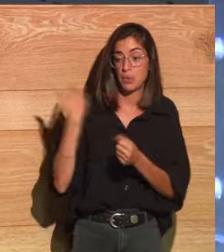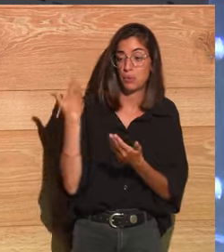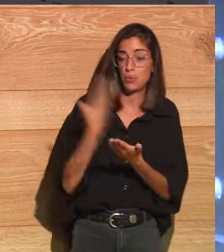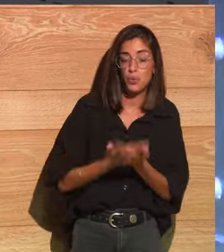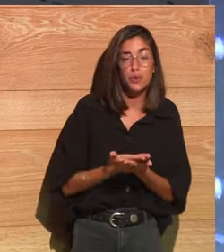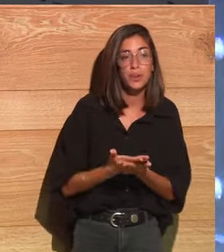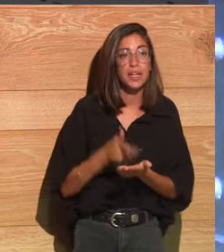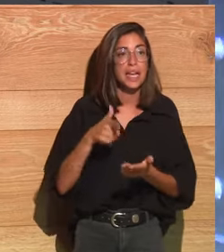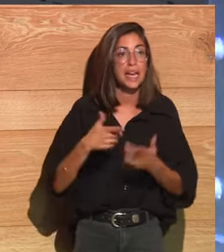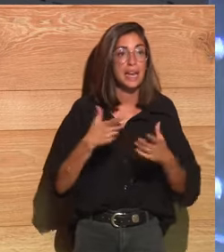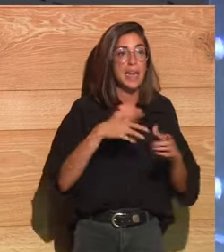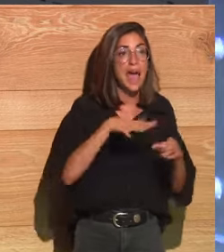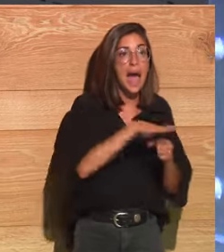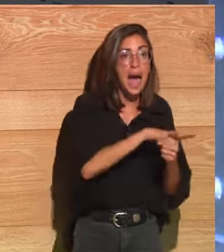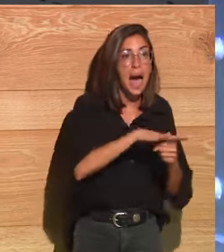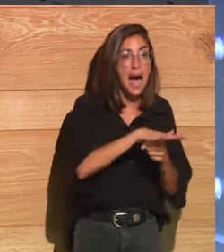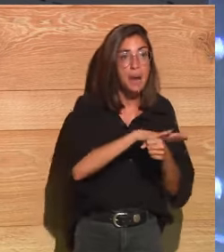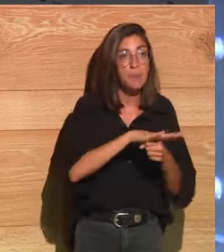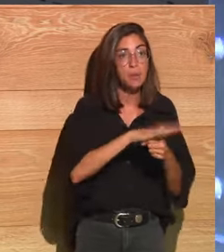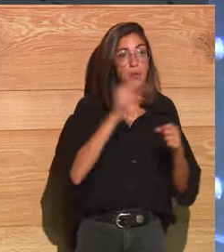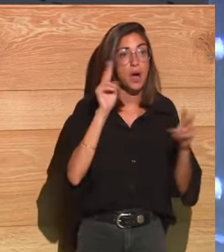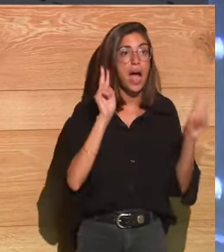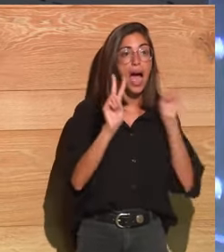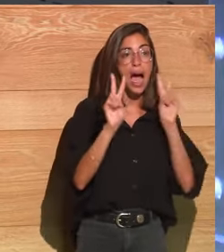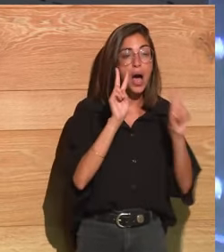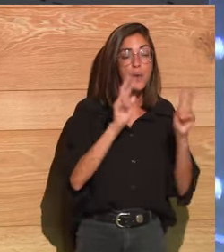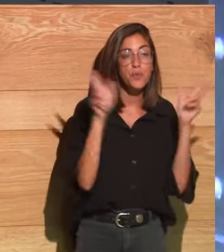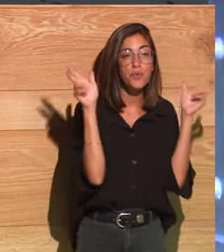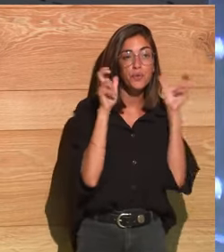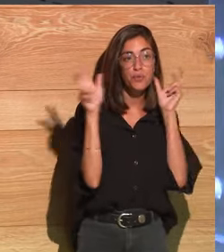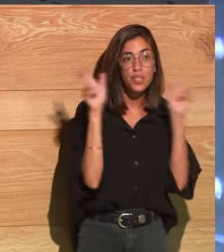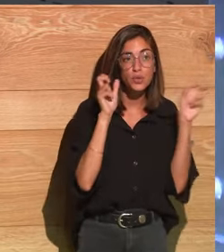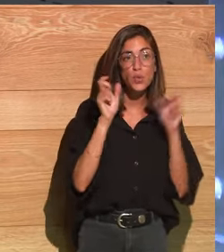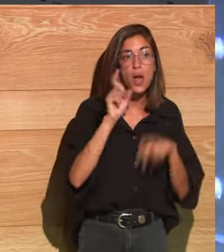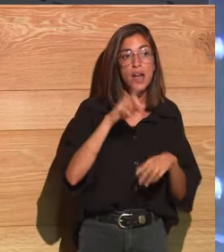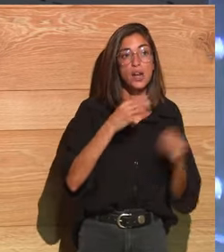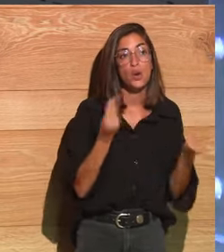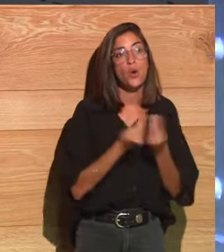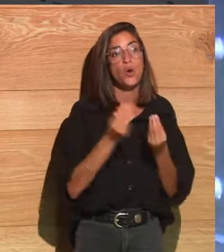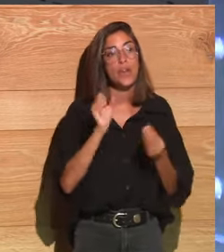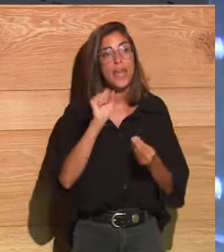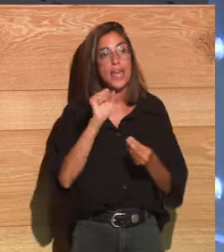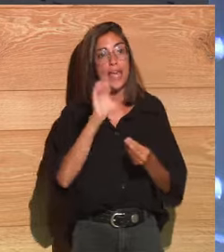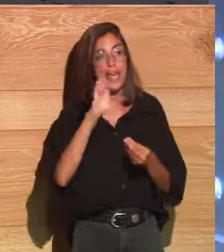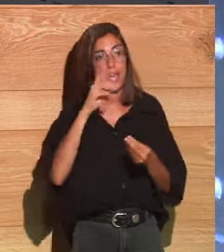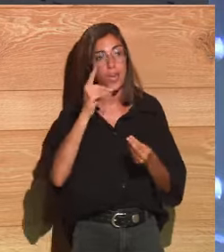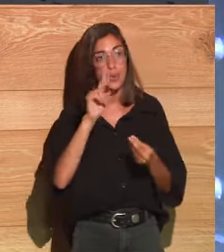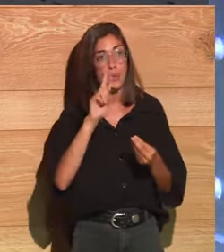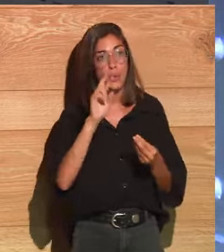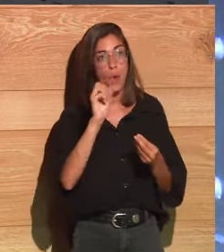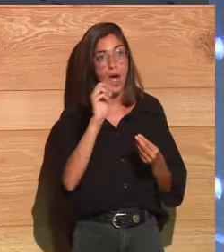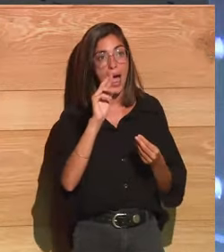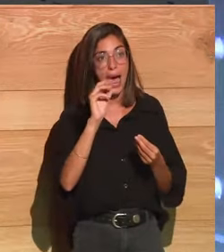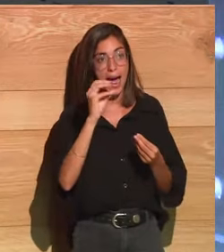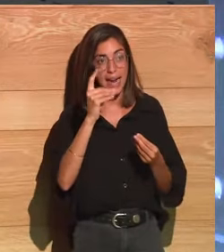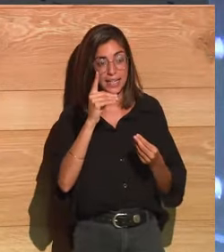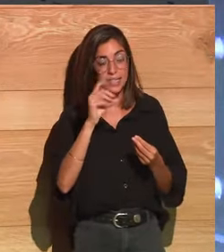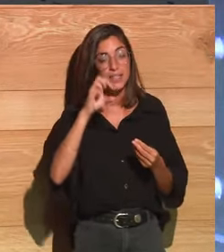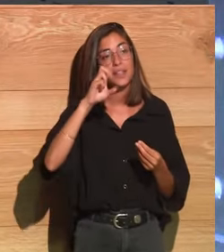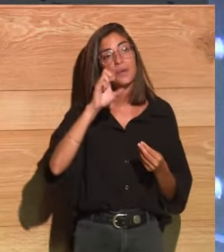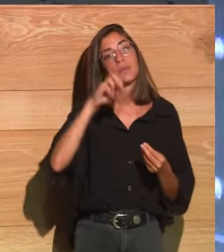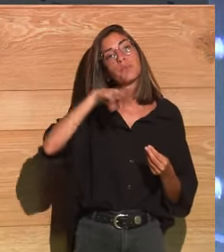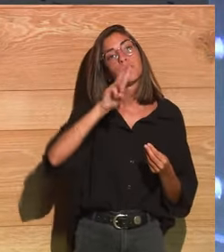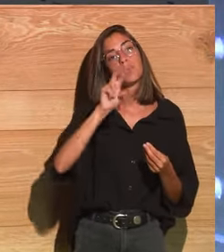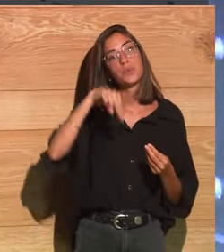ámbito audiovisual de la mano de Eduard Punset en Televisión Española y luego ha realizado la mayor parte de su trayectoria profesional en Estados Unidos y